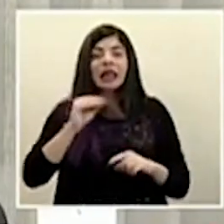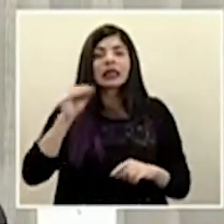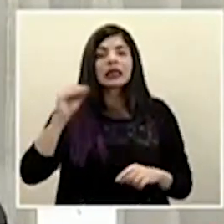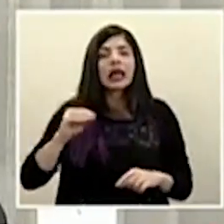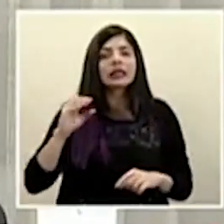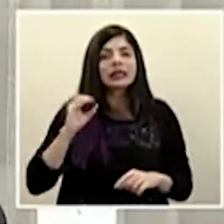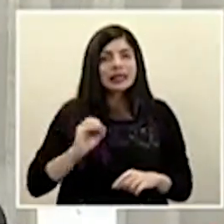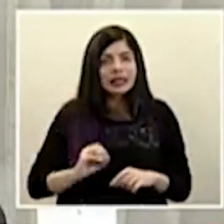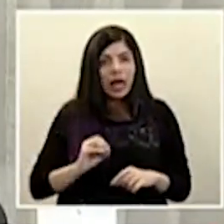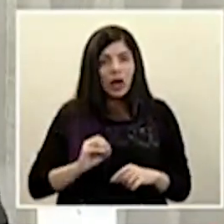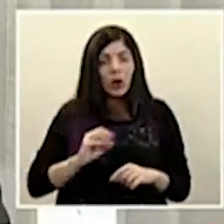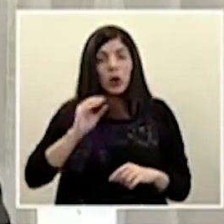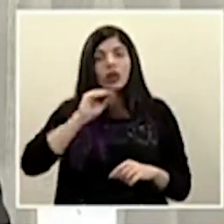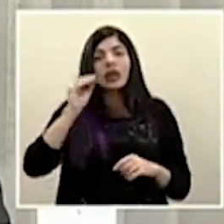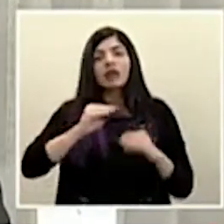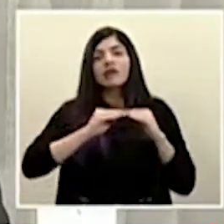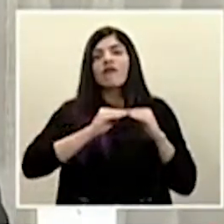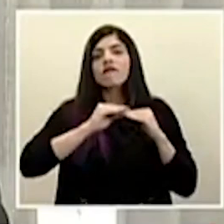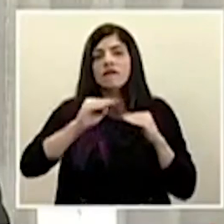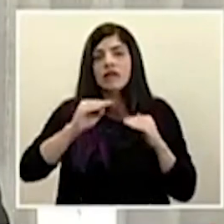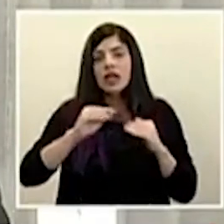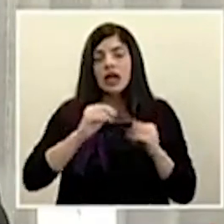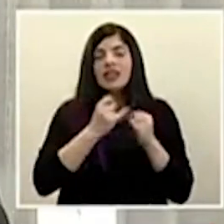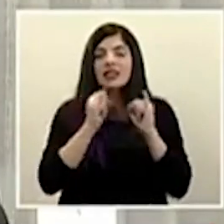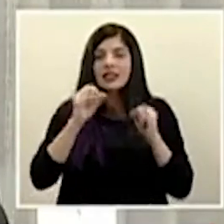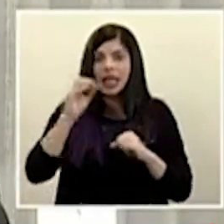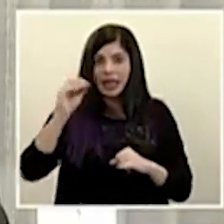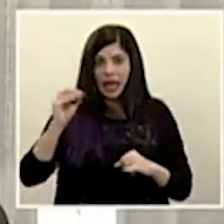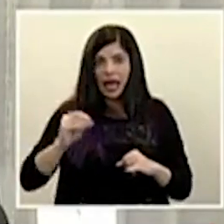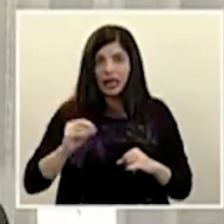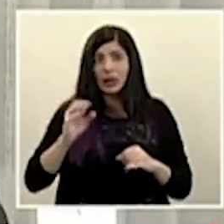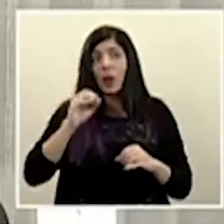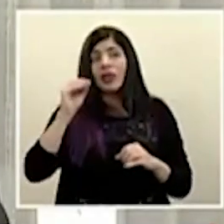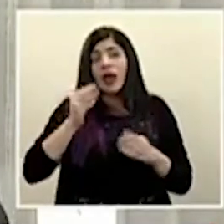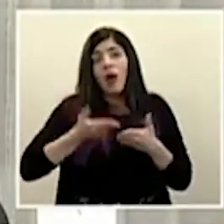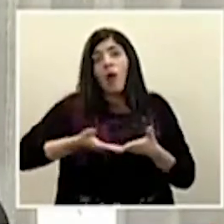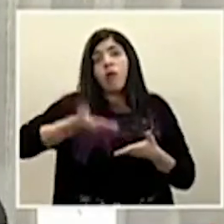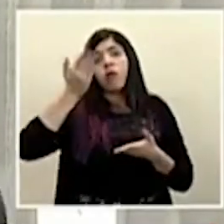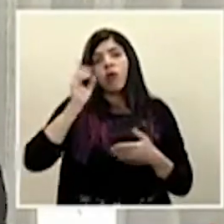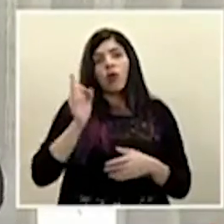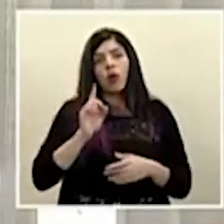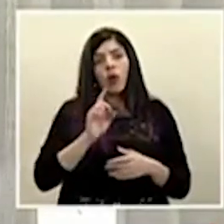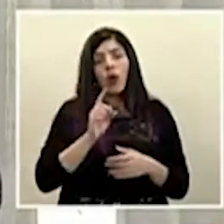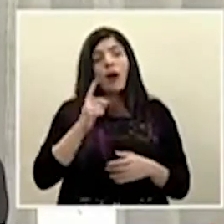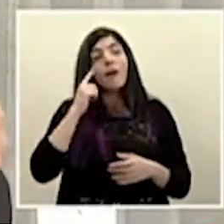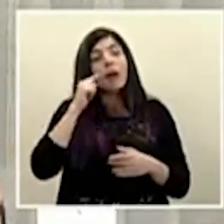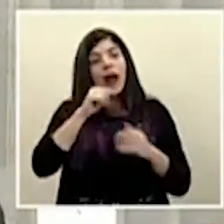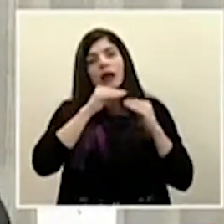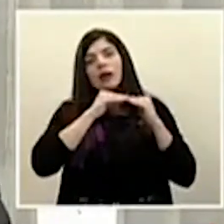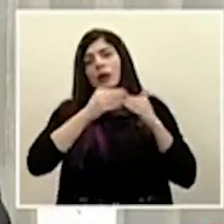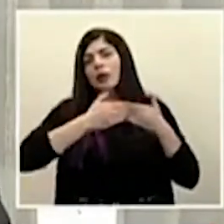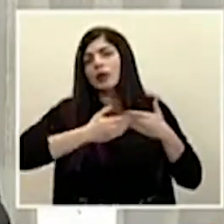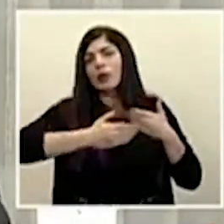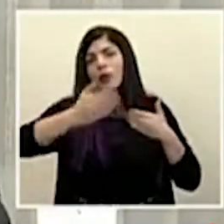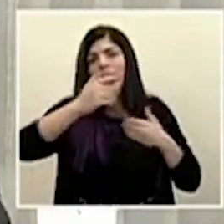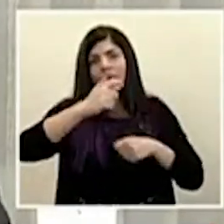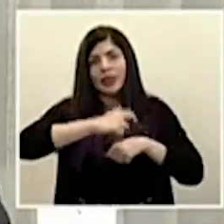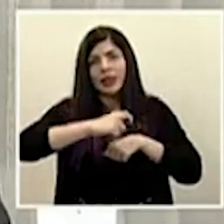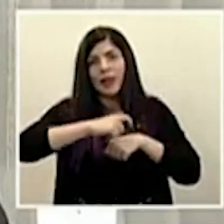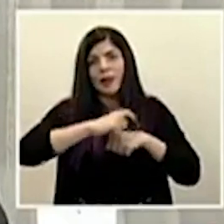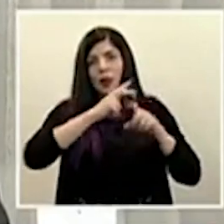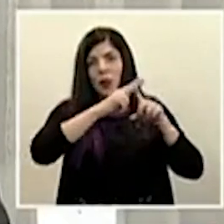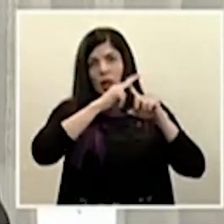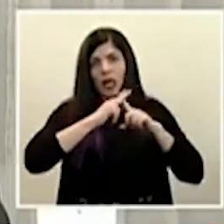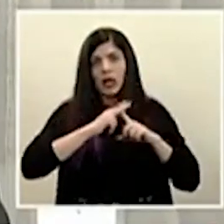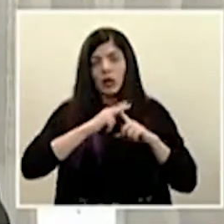a tasa fija, es decir, que no haya que pagar intereses altos o intereses y que sea así por todo el tiempo del crédito